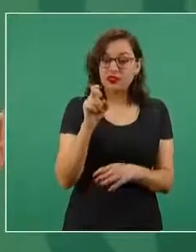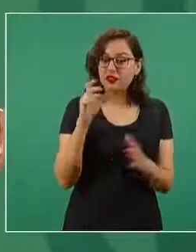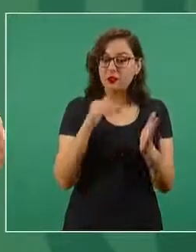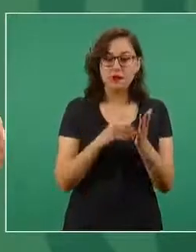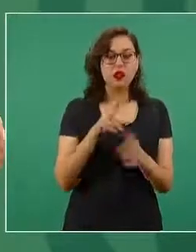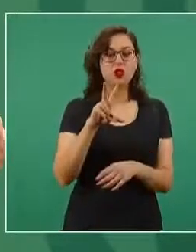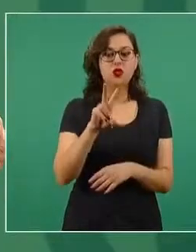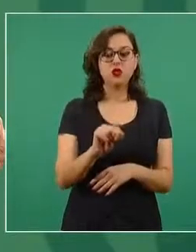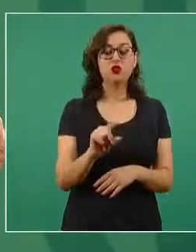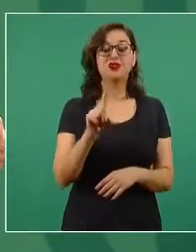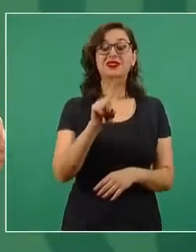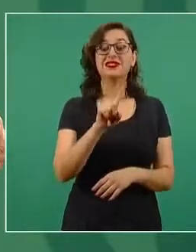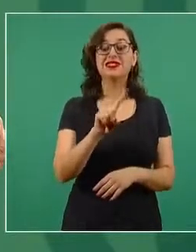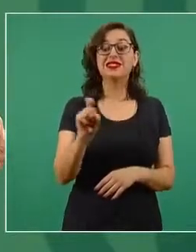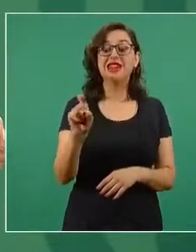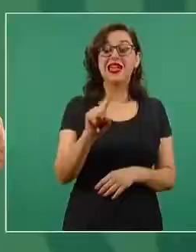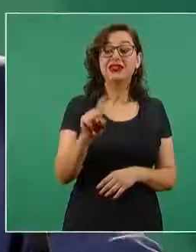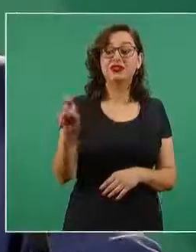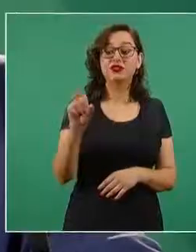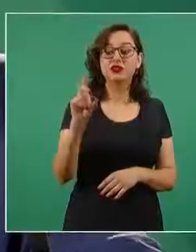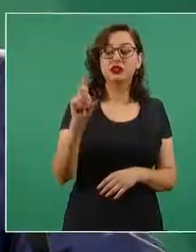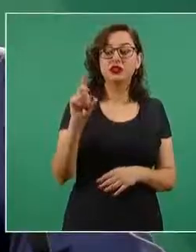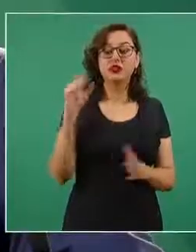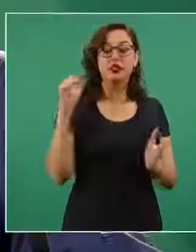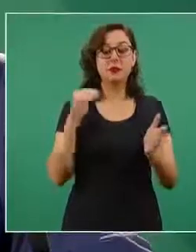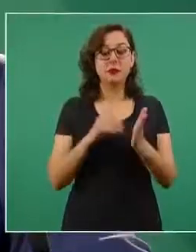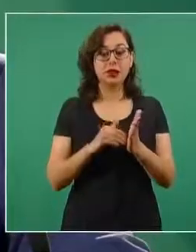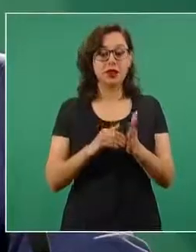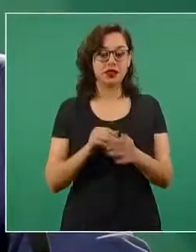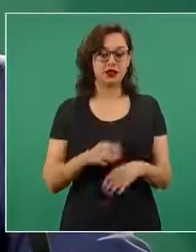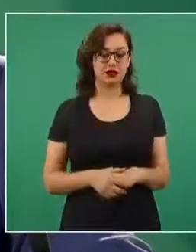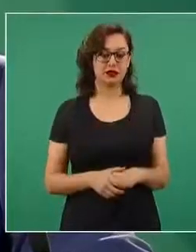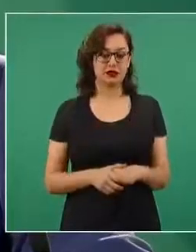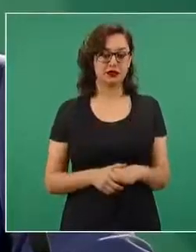millones de pesos, la tercera parte.